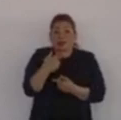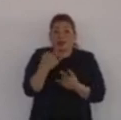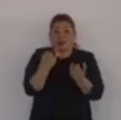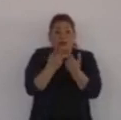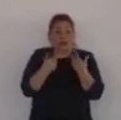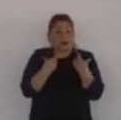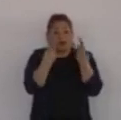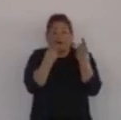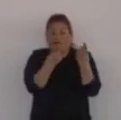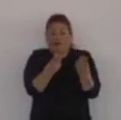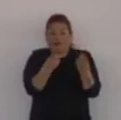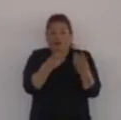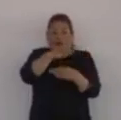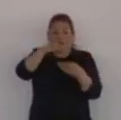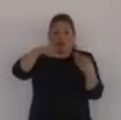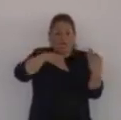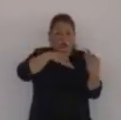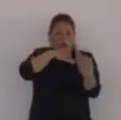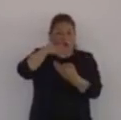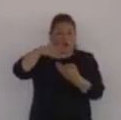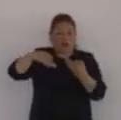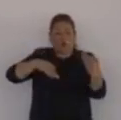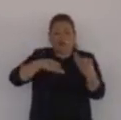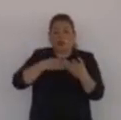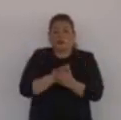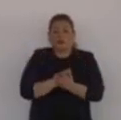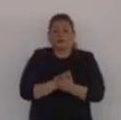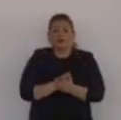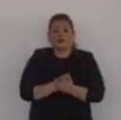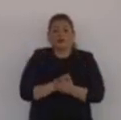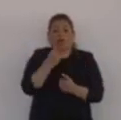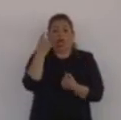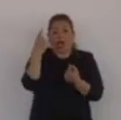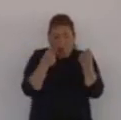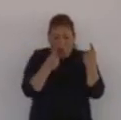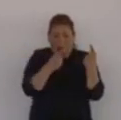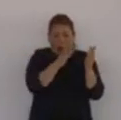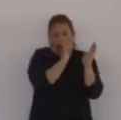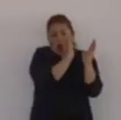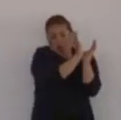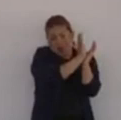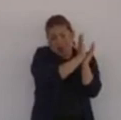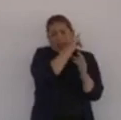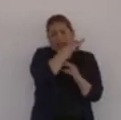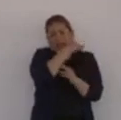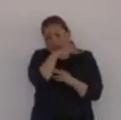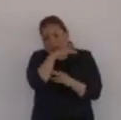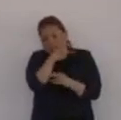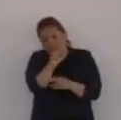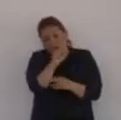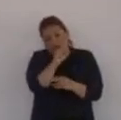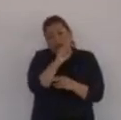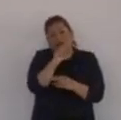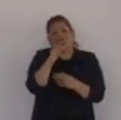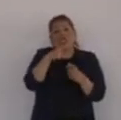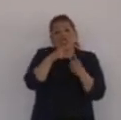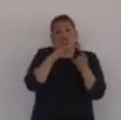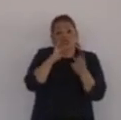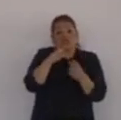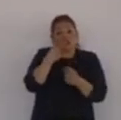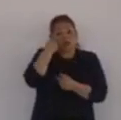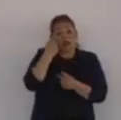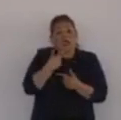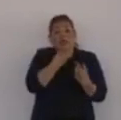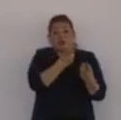a todas y a todos, porque quienes tenían una jubilación o una pensión, en el régimen anterior no se